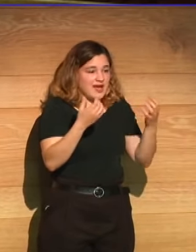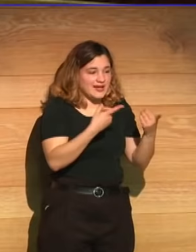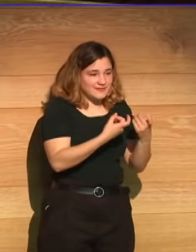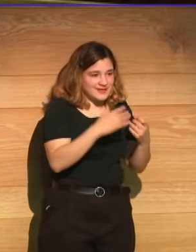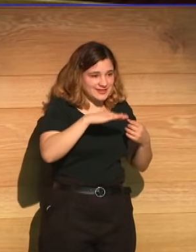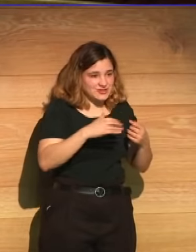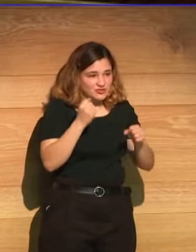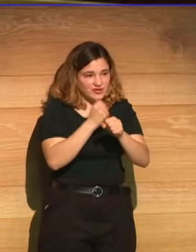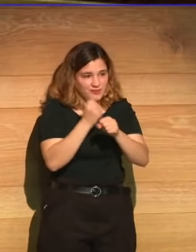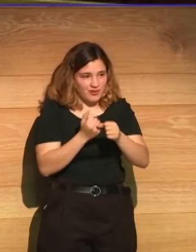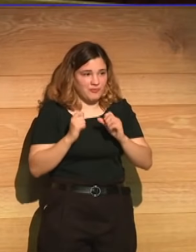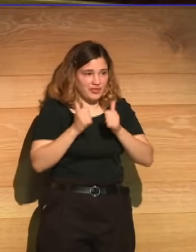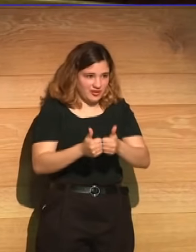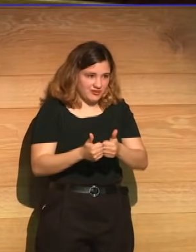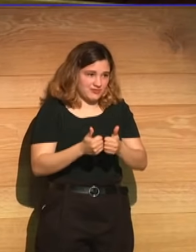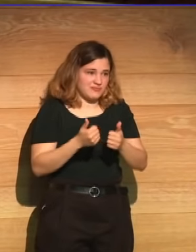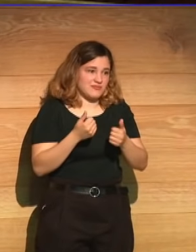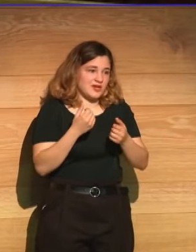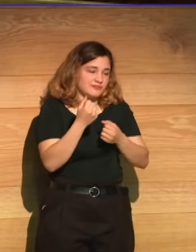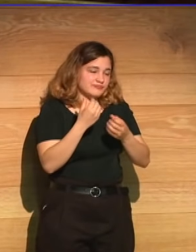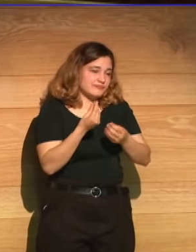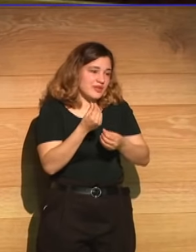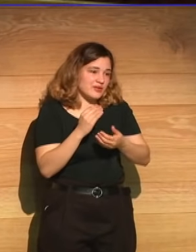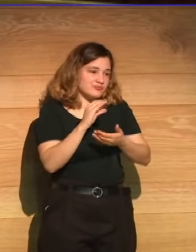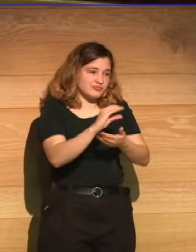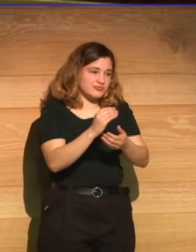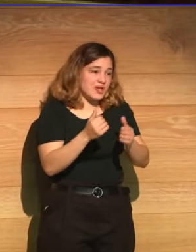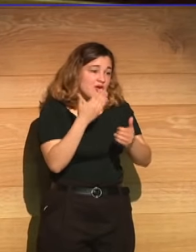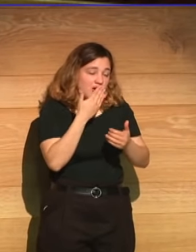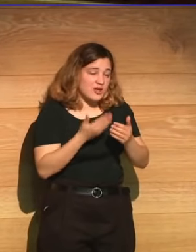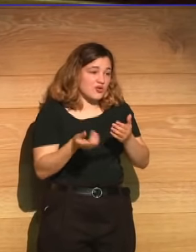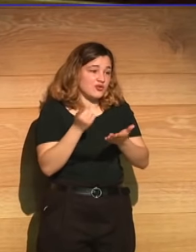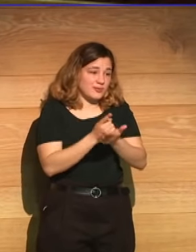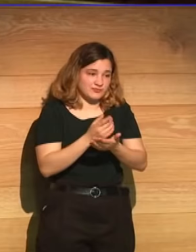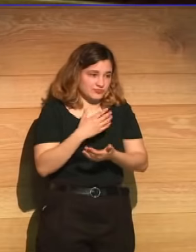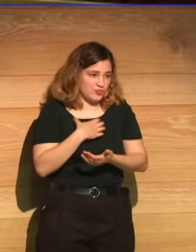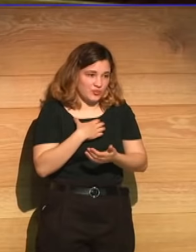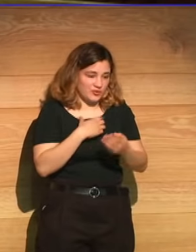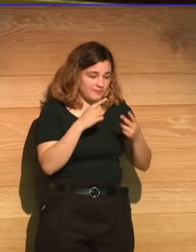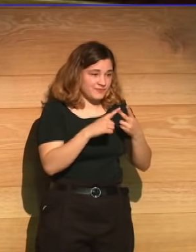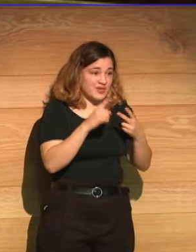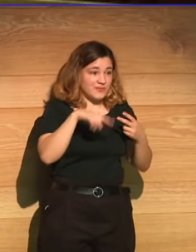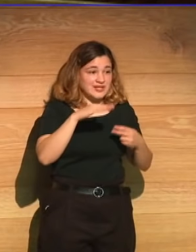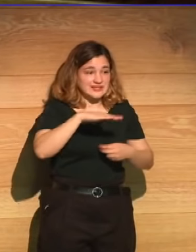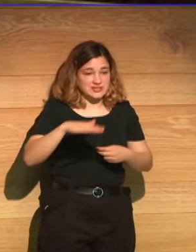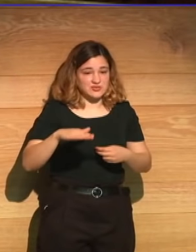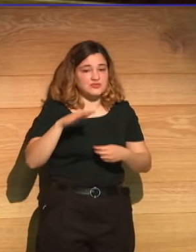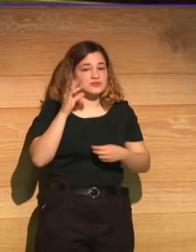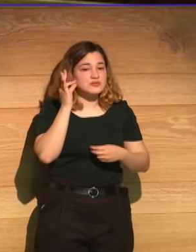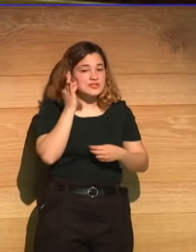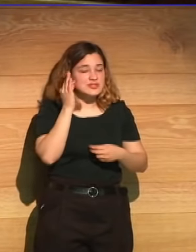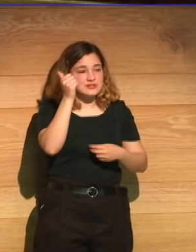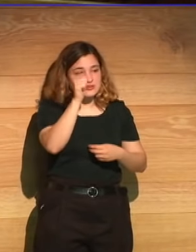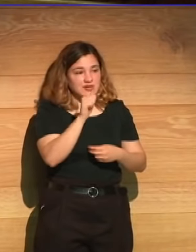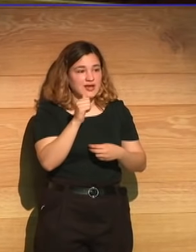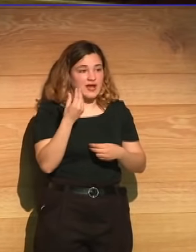proporcionar medios de vida a sus familias y que no van a volver a la escuela. Nos preocupan las niñas y chicas adolescentes, porque se han